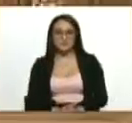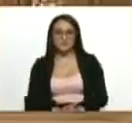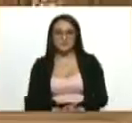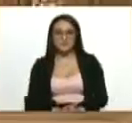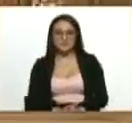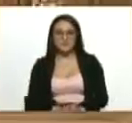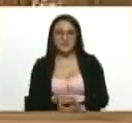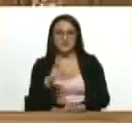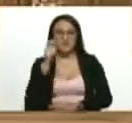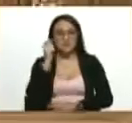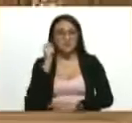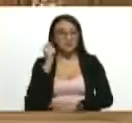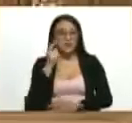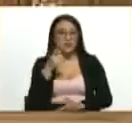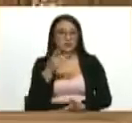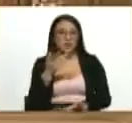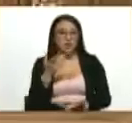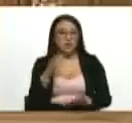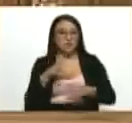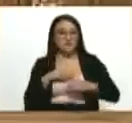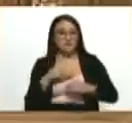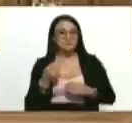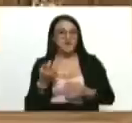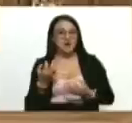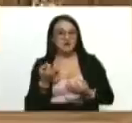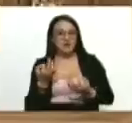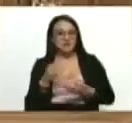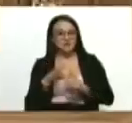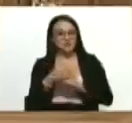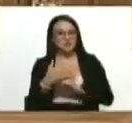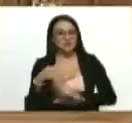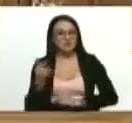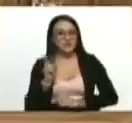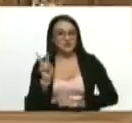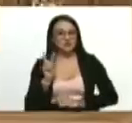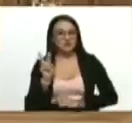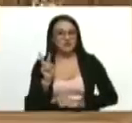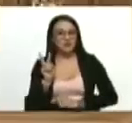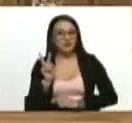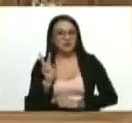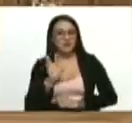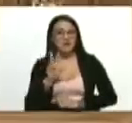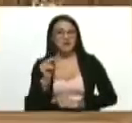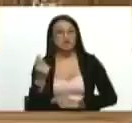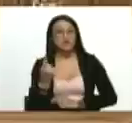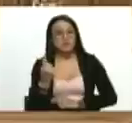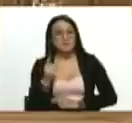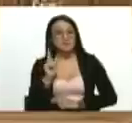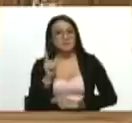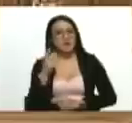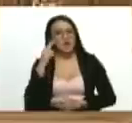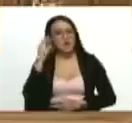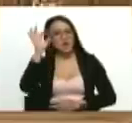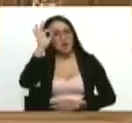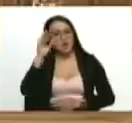Estos eurodiputados desconocen la realidad venezolana. Pero no solamente eso, desconocen la